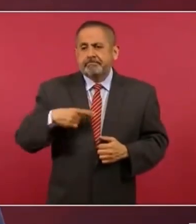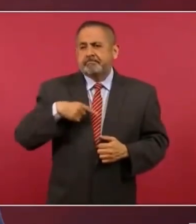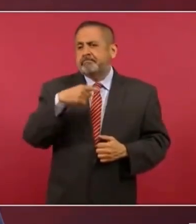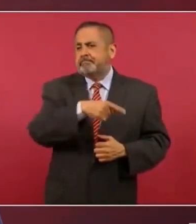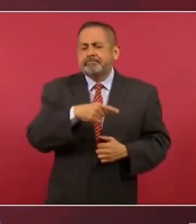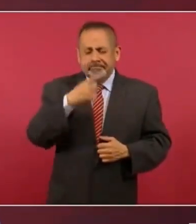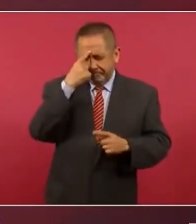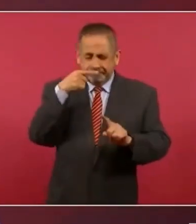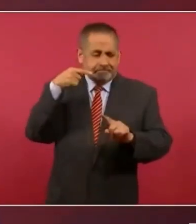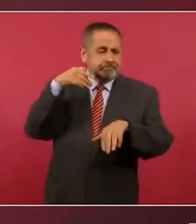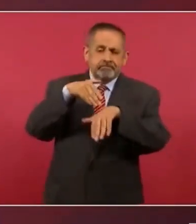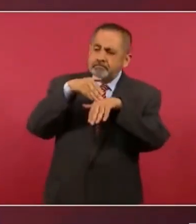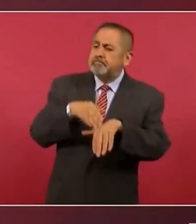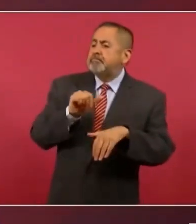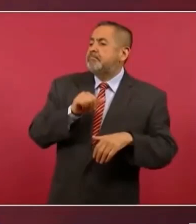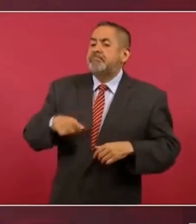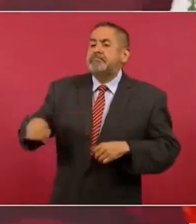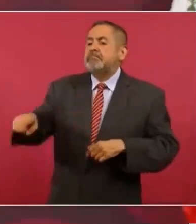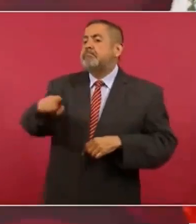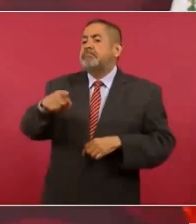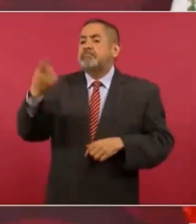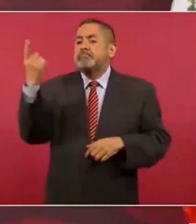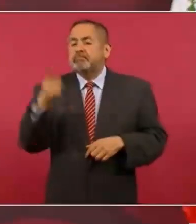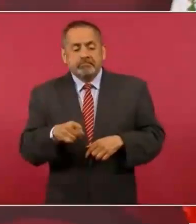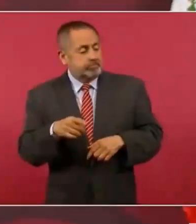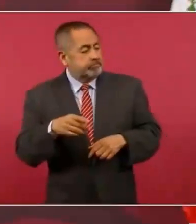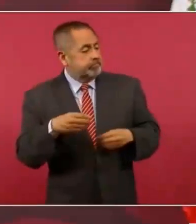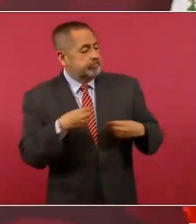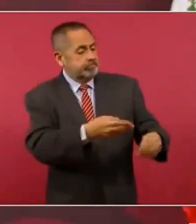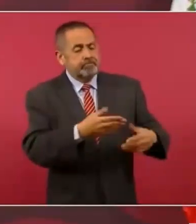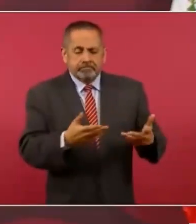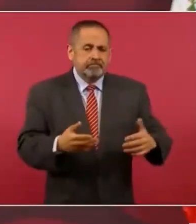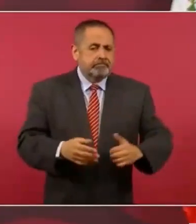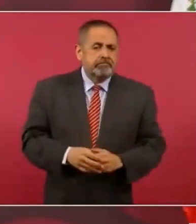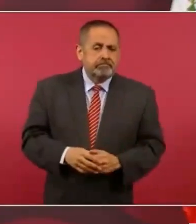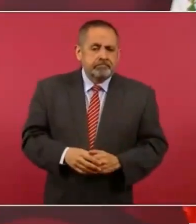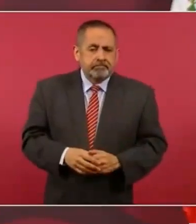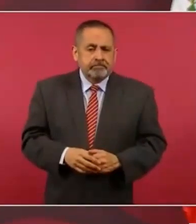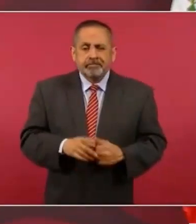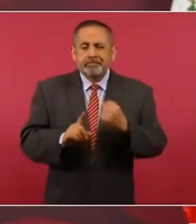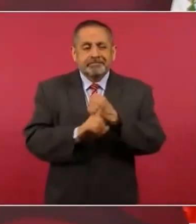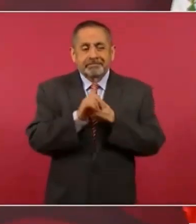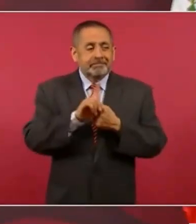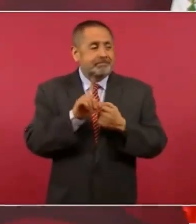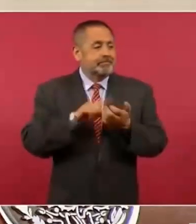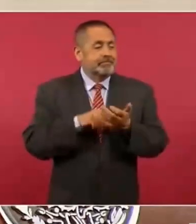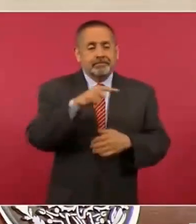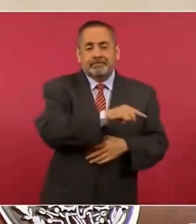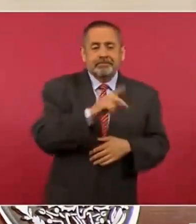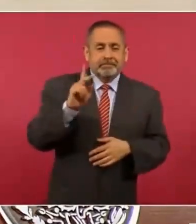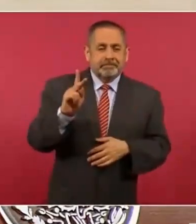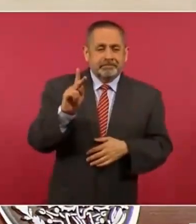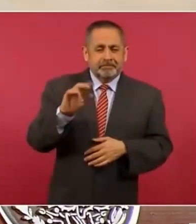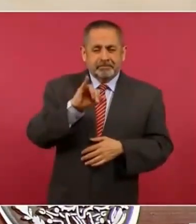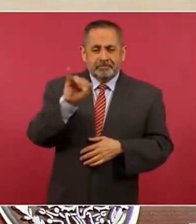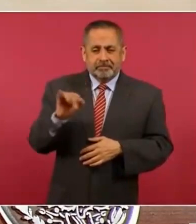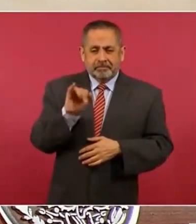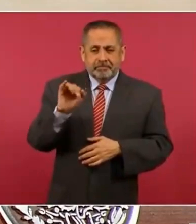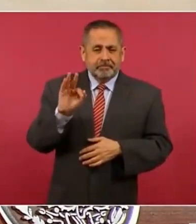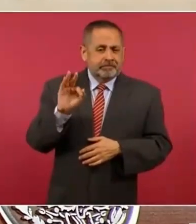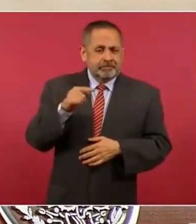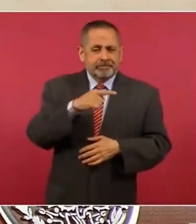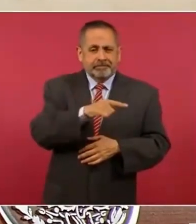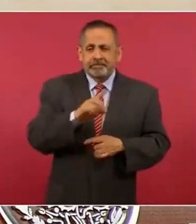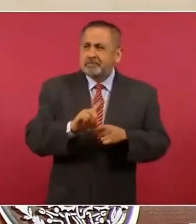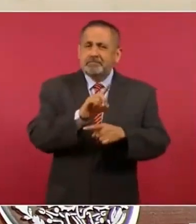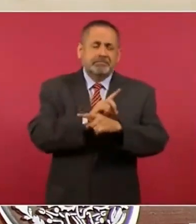amo al pueblo de México. El problema con el Poder Judicial es que desde